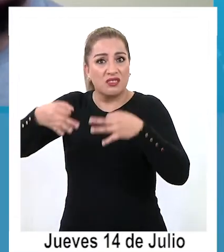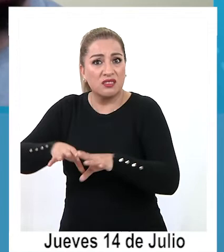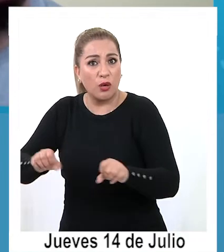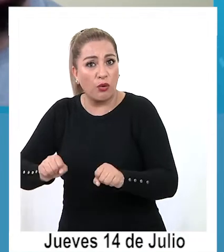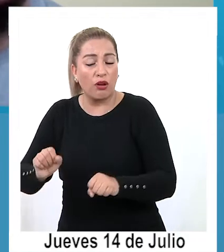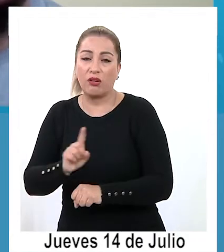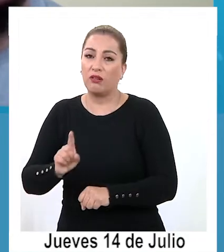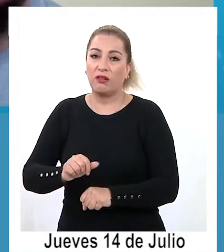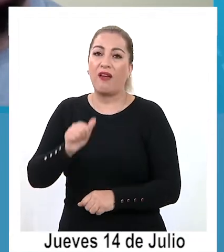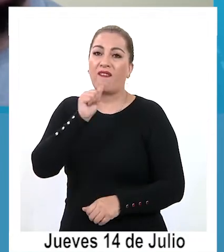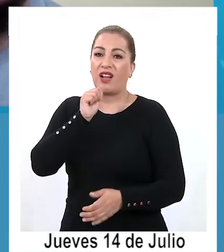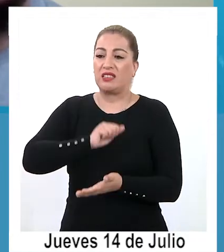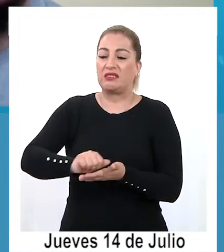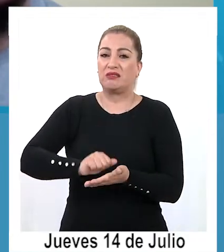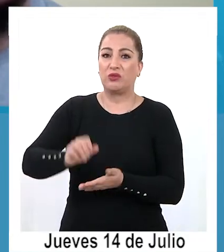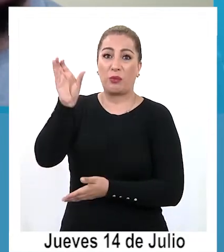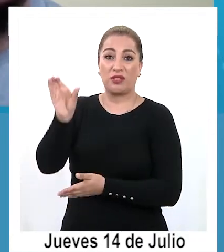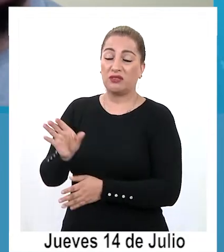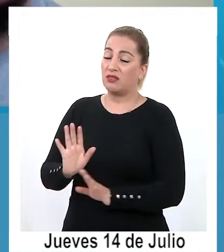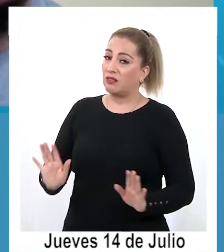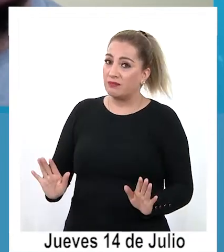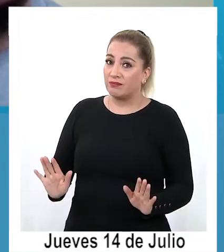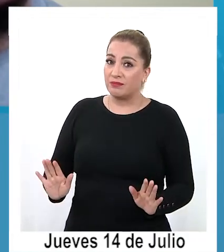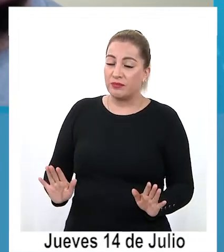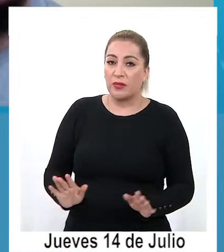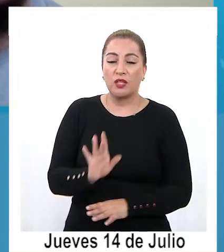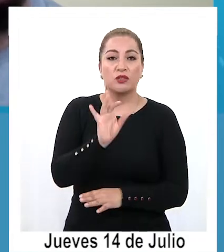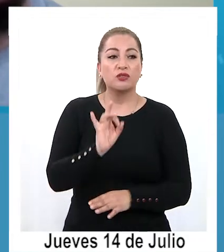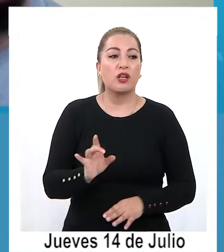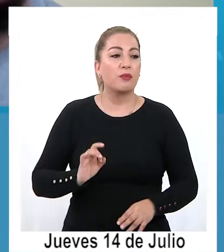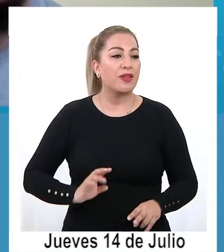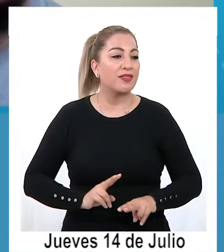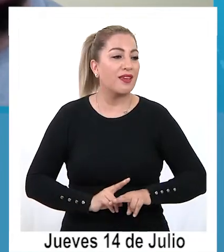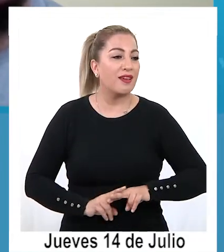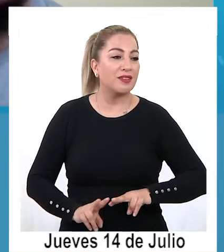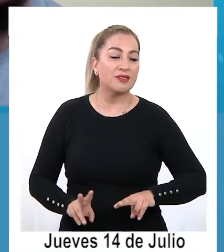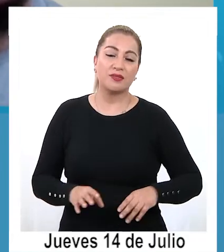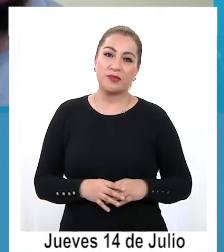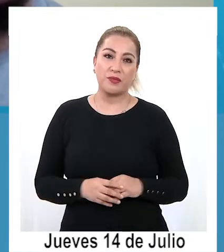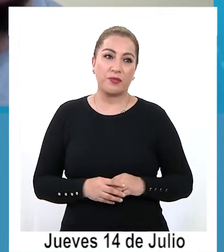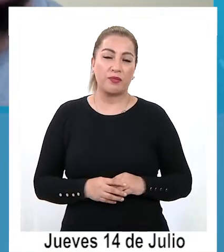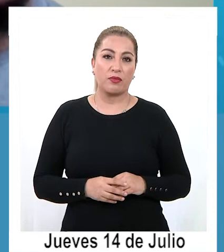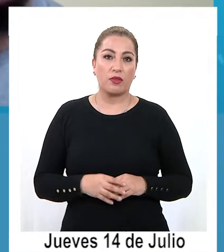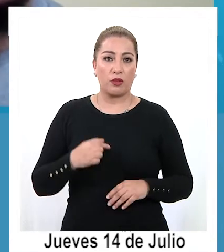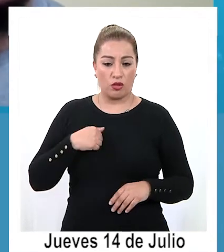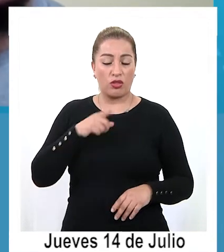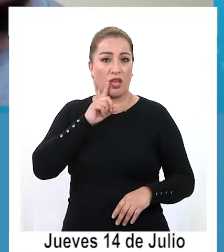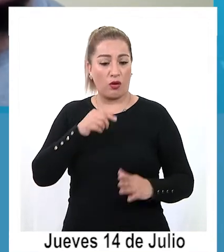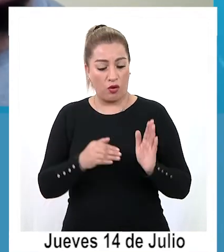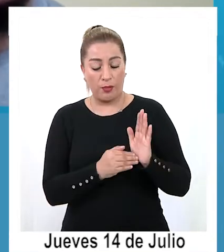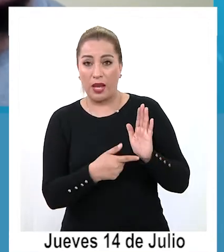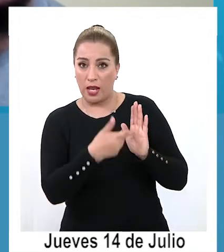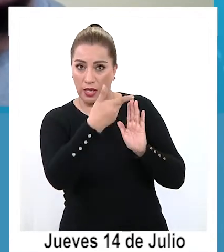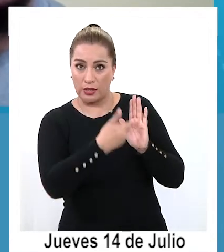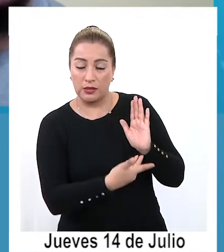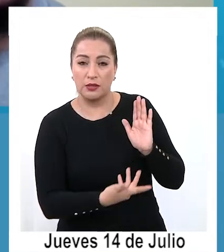no está redactado por ninguna persona y solamente aspira a puntos genéricos. Yo tengo acá a mano,